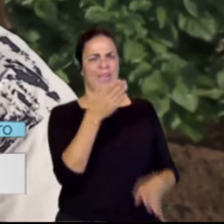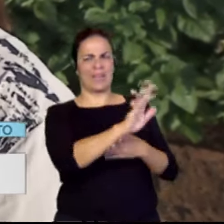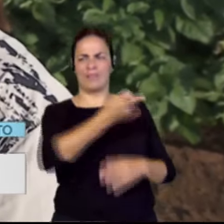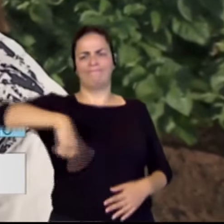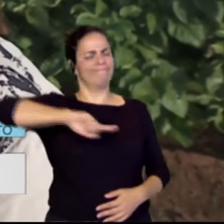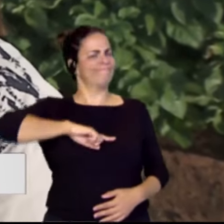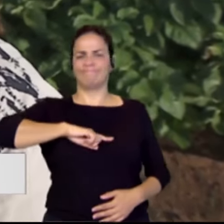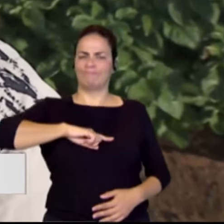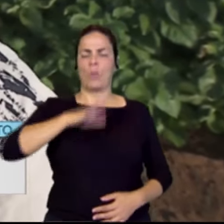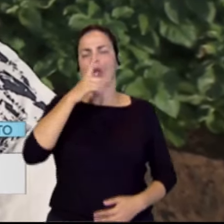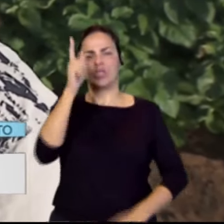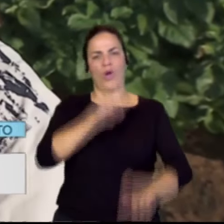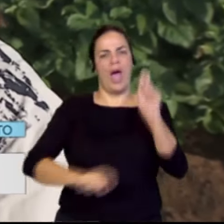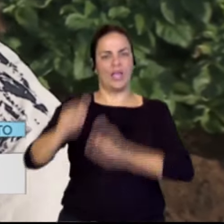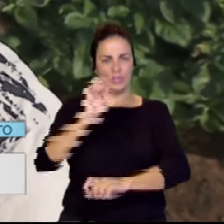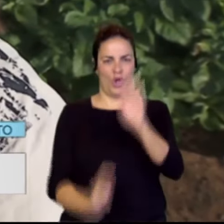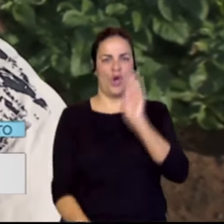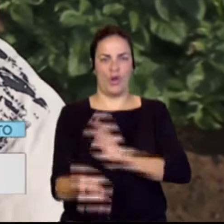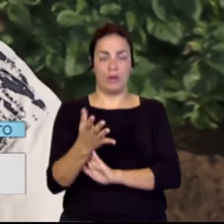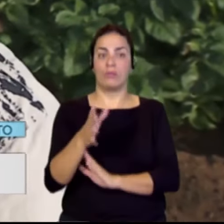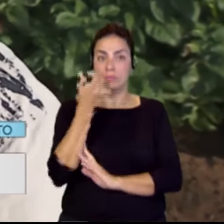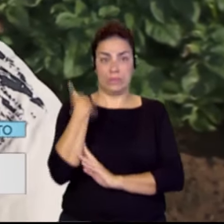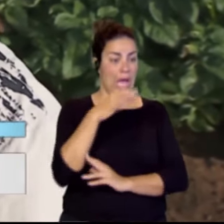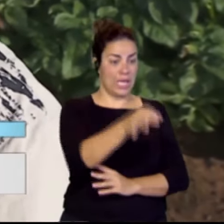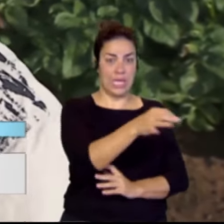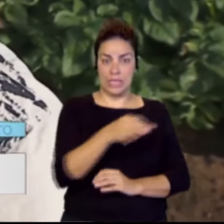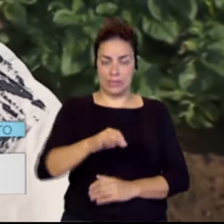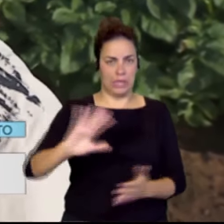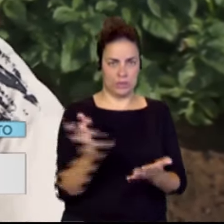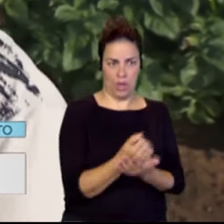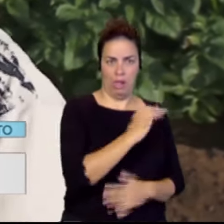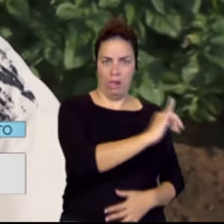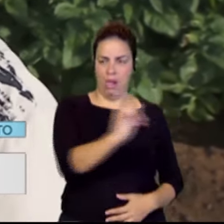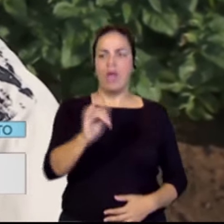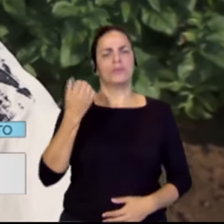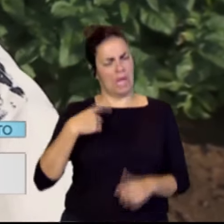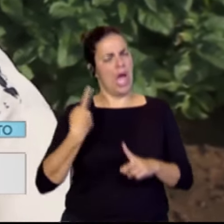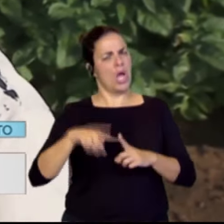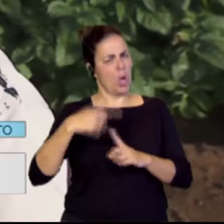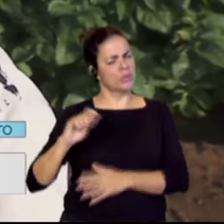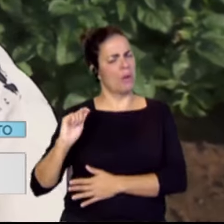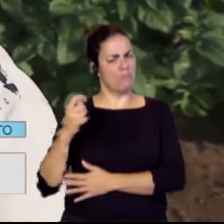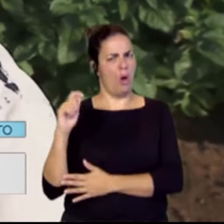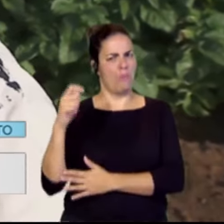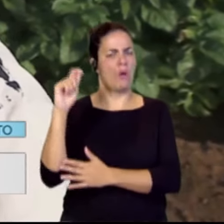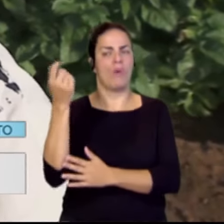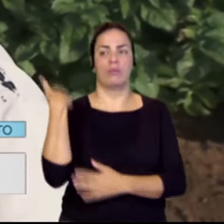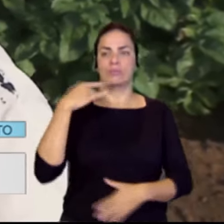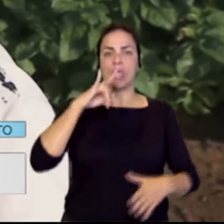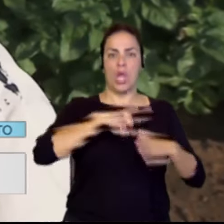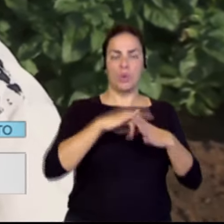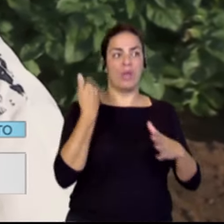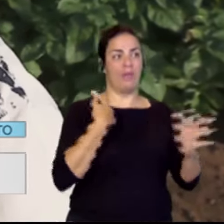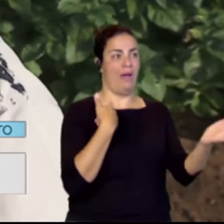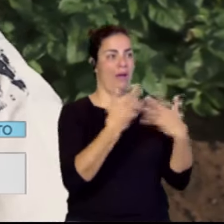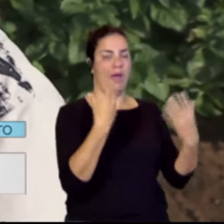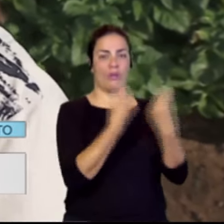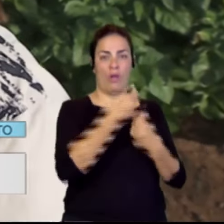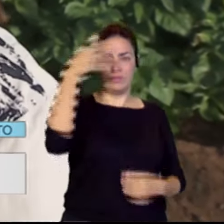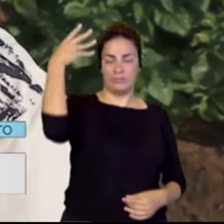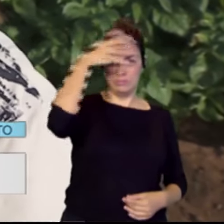asociación que ya somos tenemos en todas las Islas ya hemos conseguido cositas hemos ido el lunes a hablar con Don Fernando grav hijo